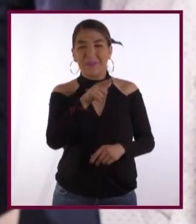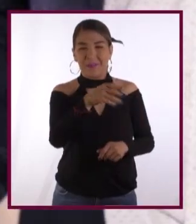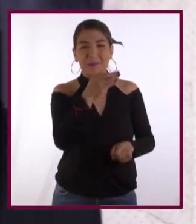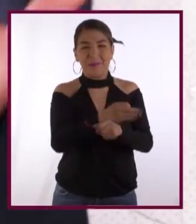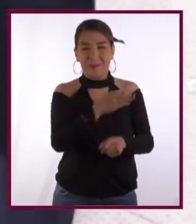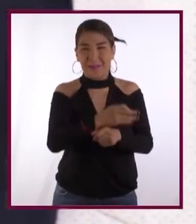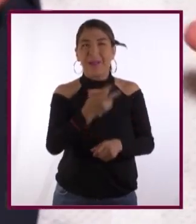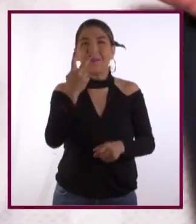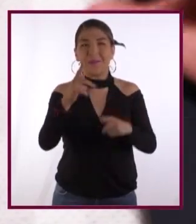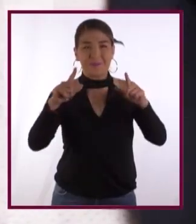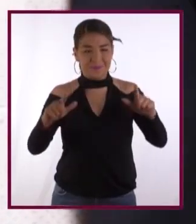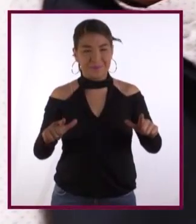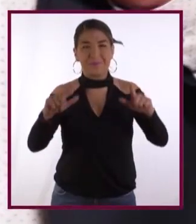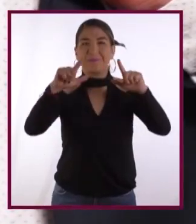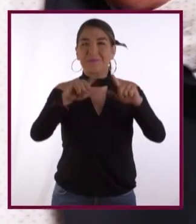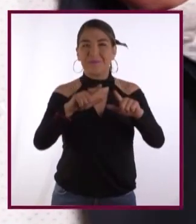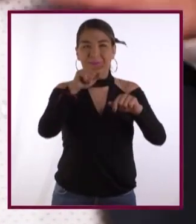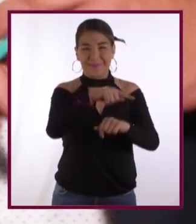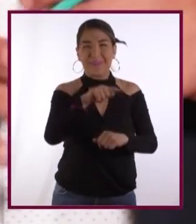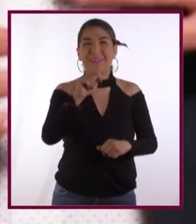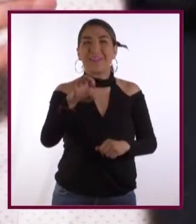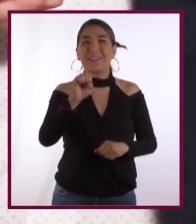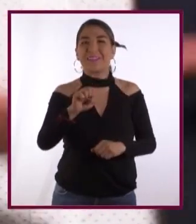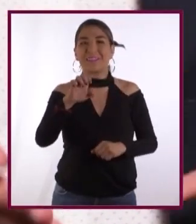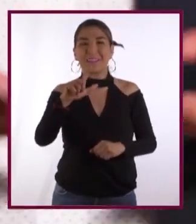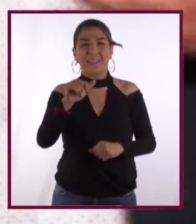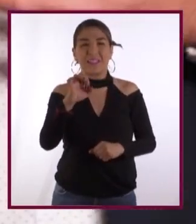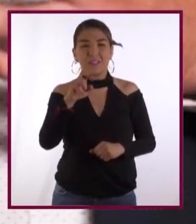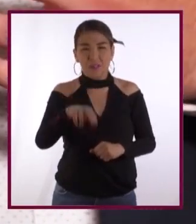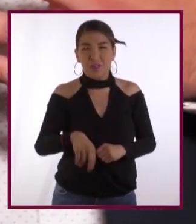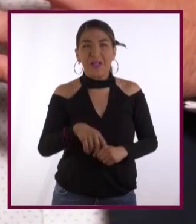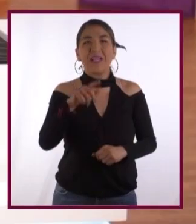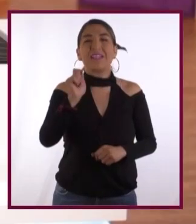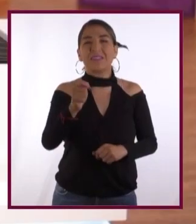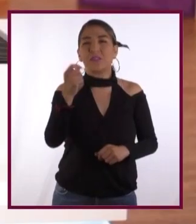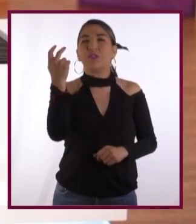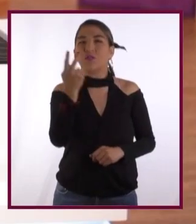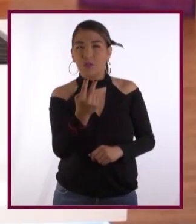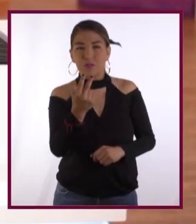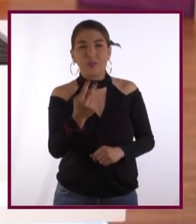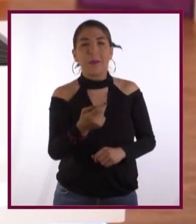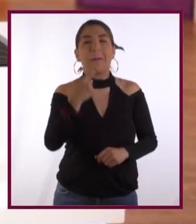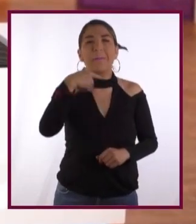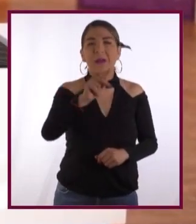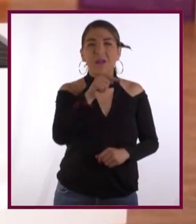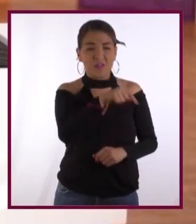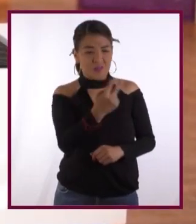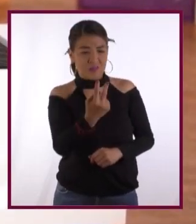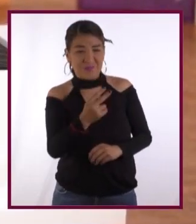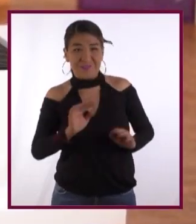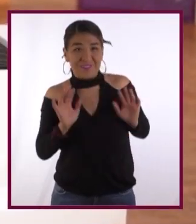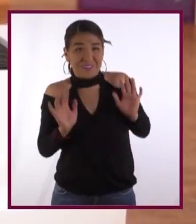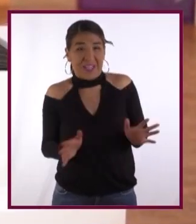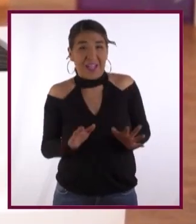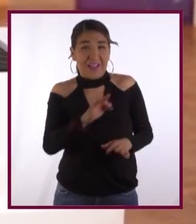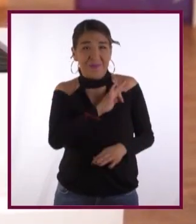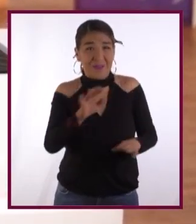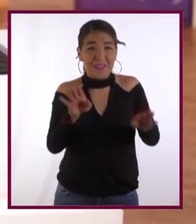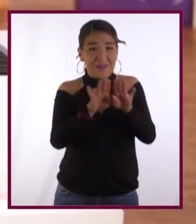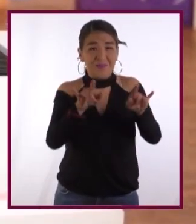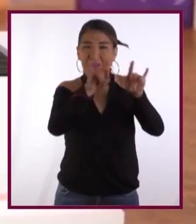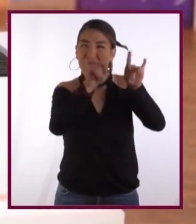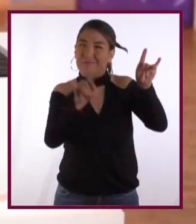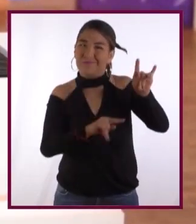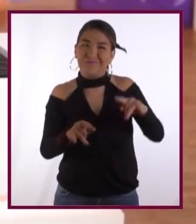Bueno, Dismara. Ya tenemos las 2 piezas que conforman la teselación de tipo 2. Pero podemos estar de acuerdo que con ellas 2 no